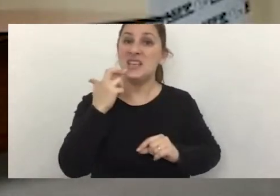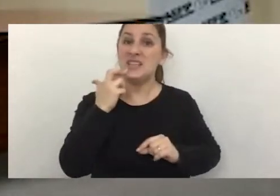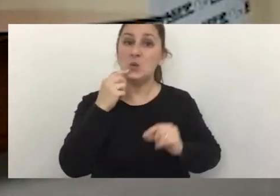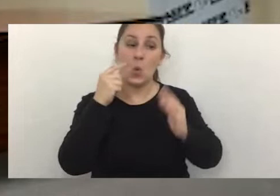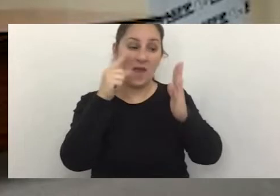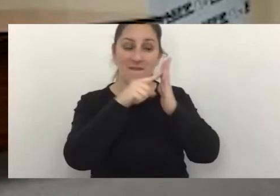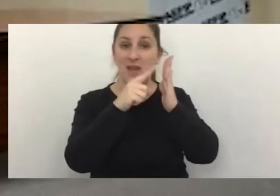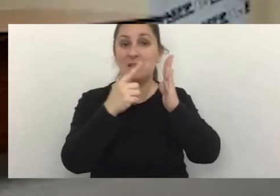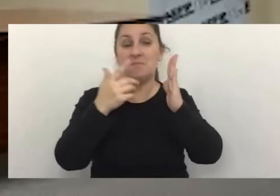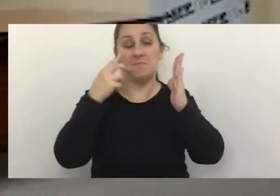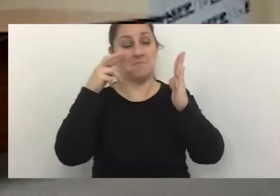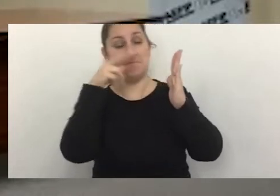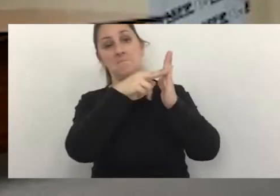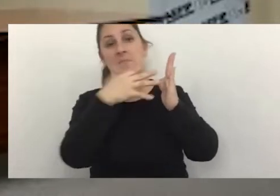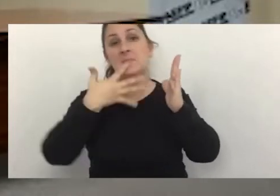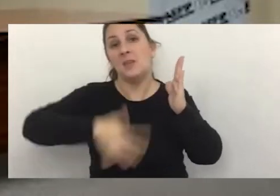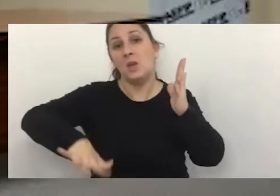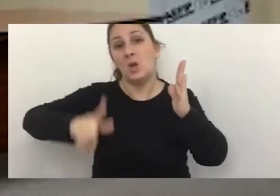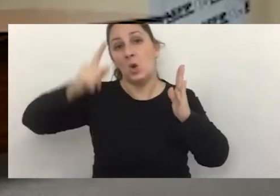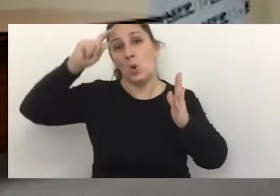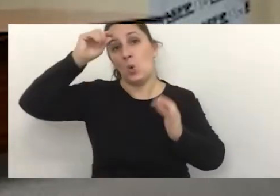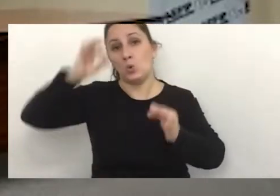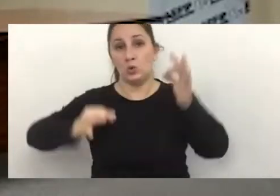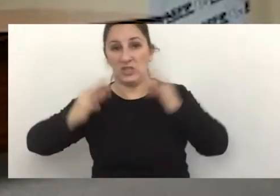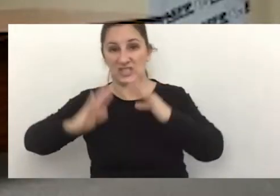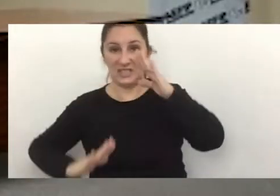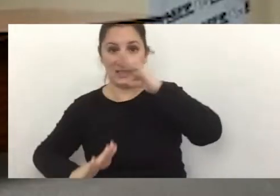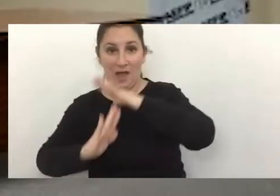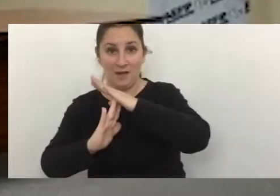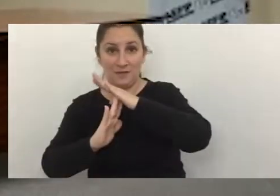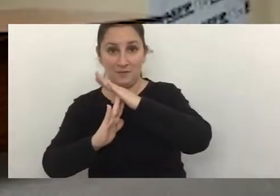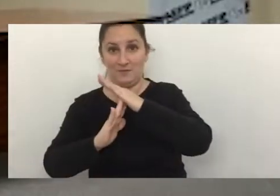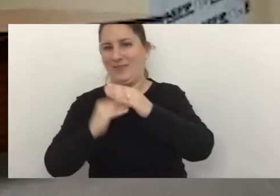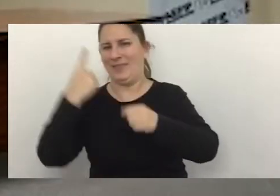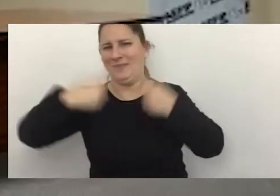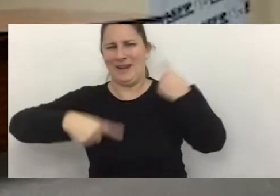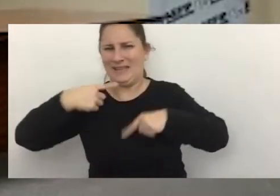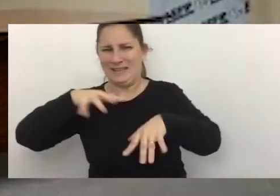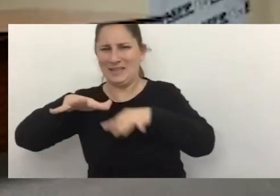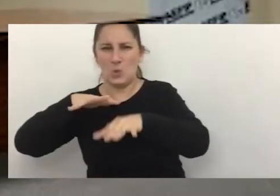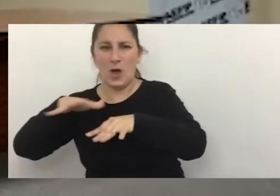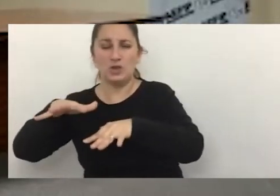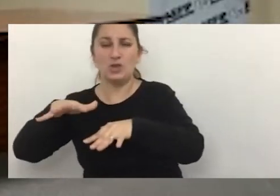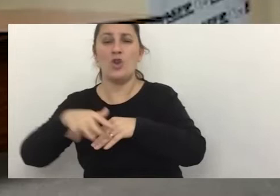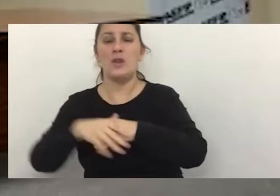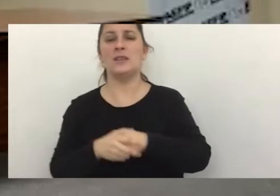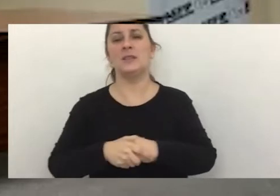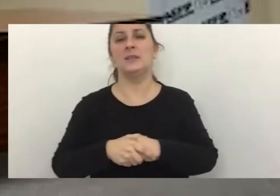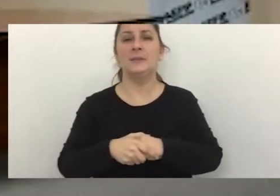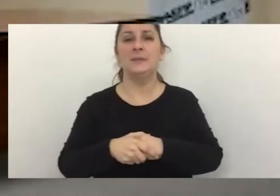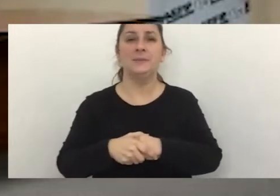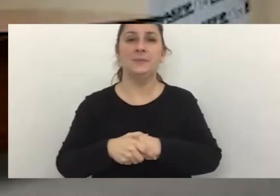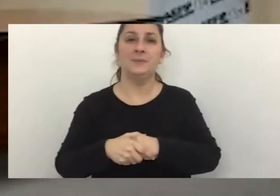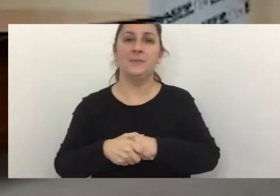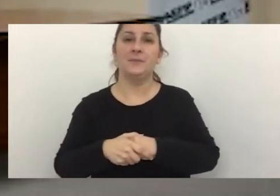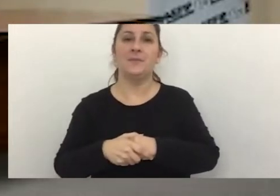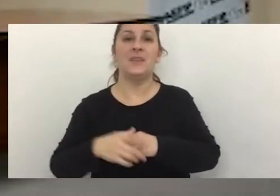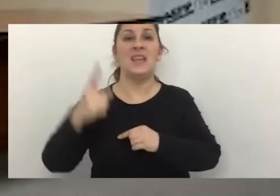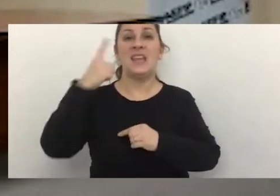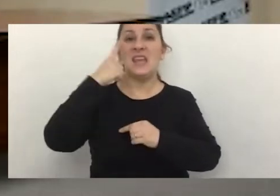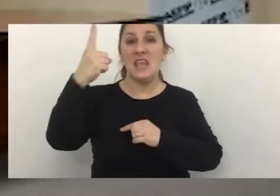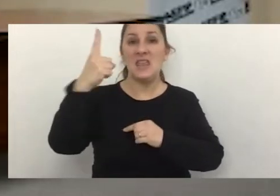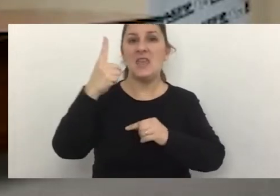la Corte en gran cantidad de casos, es que la idea de no dañar a